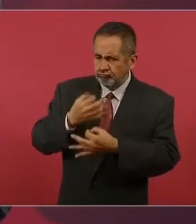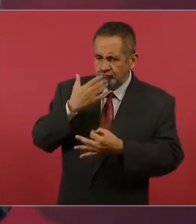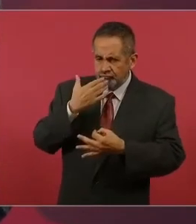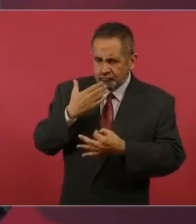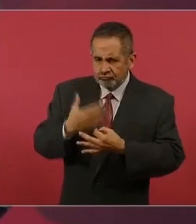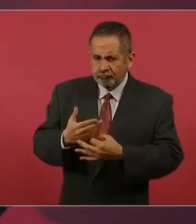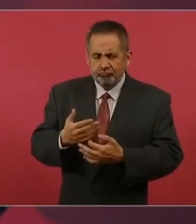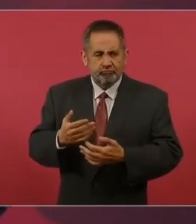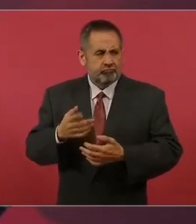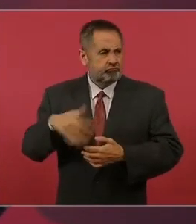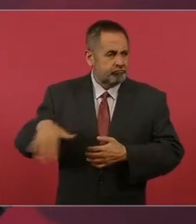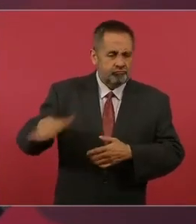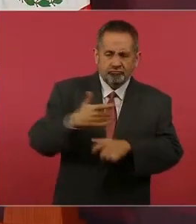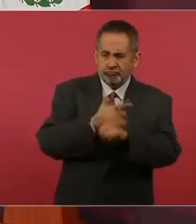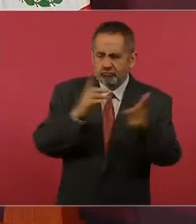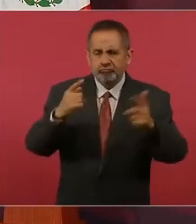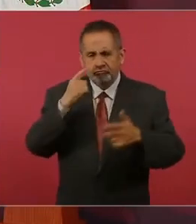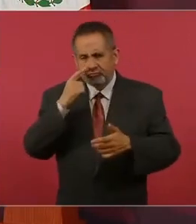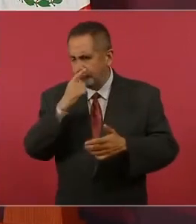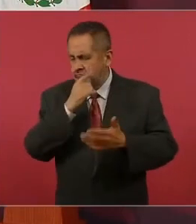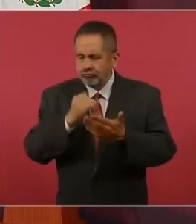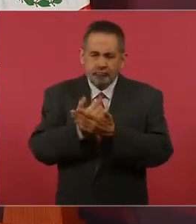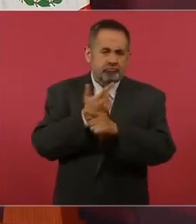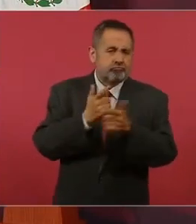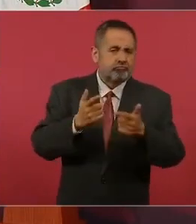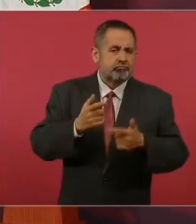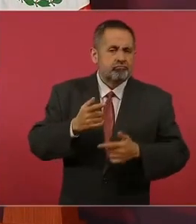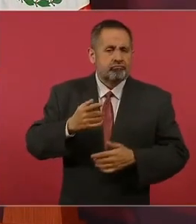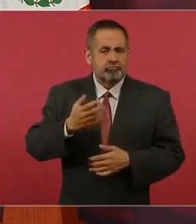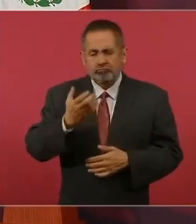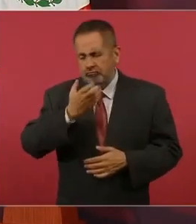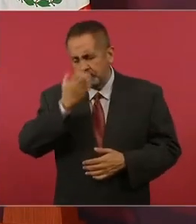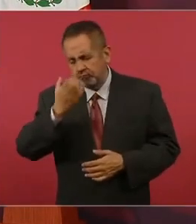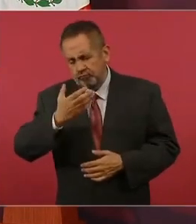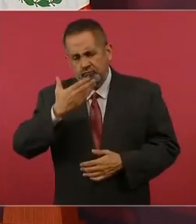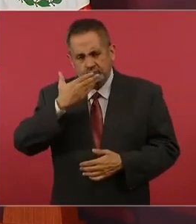de la libertad, de la democracia, de las buenas costumbres.